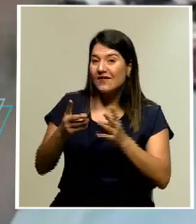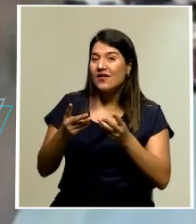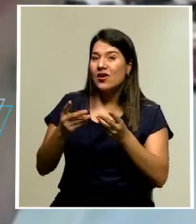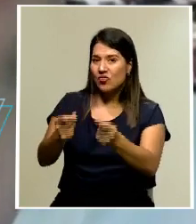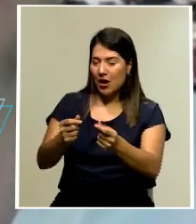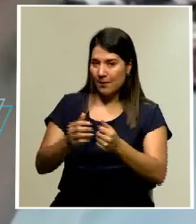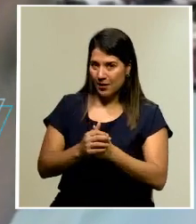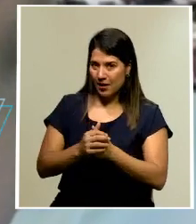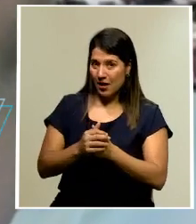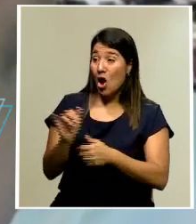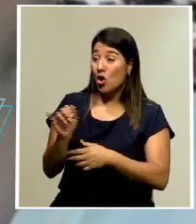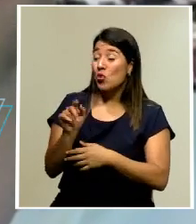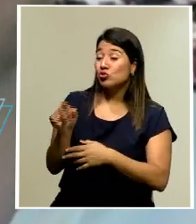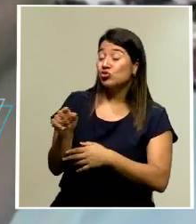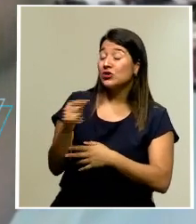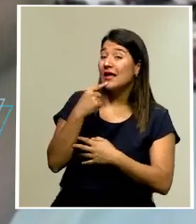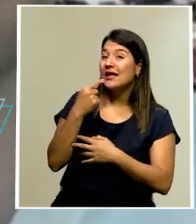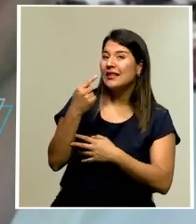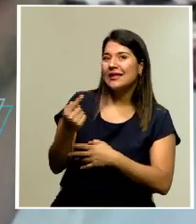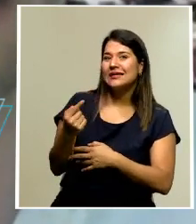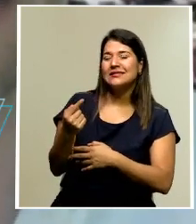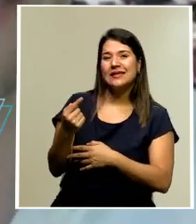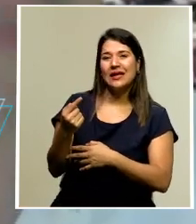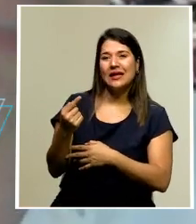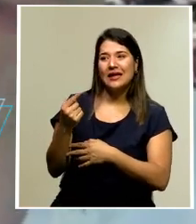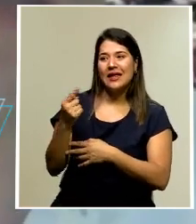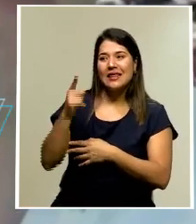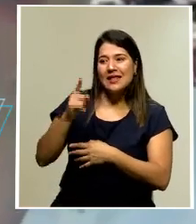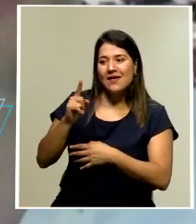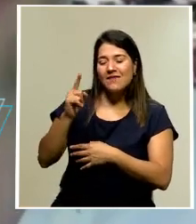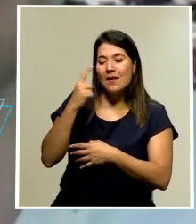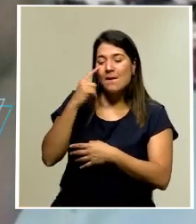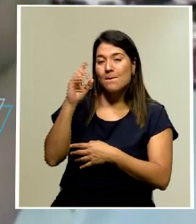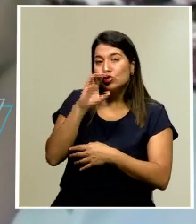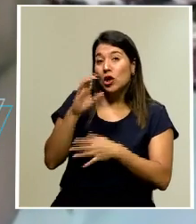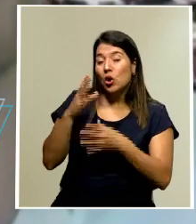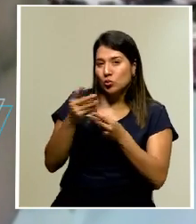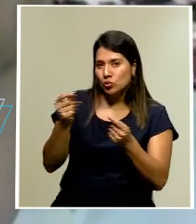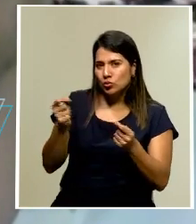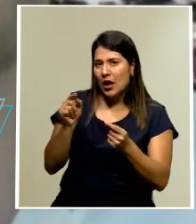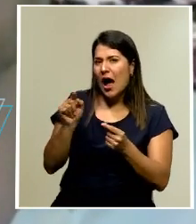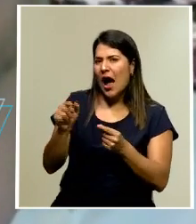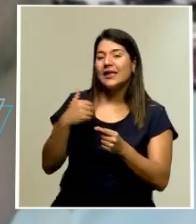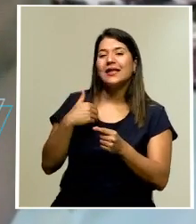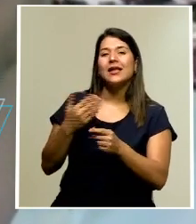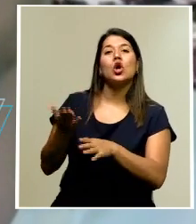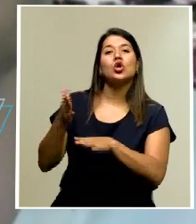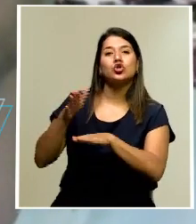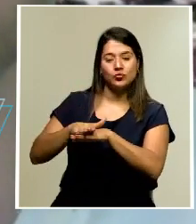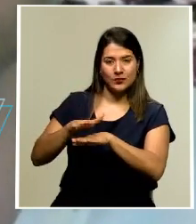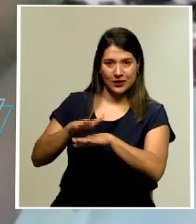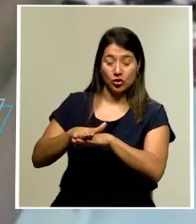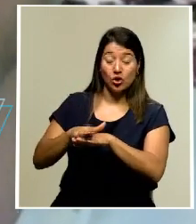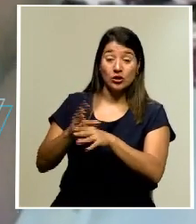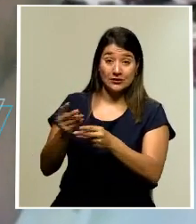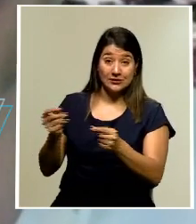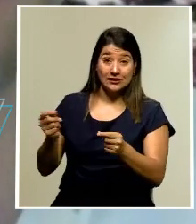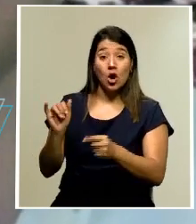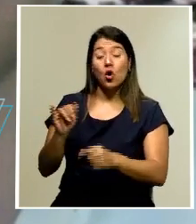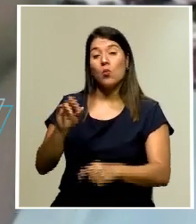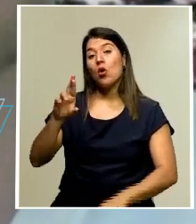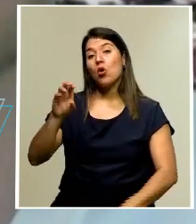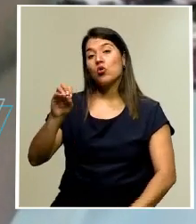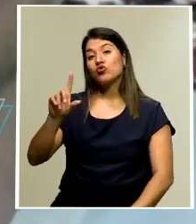hospital de campaña, que se le llama normalmente en Liberación Nacional, y ahí tiene un experto en hospitales de campaña, como lo es don Rolando